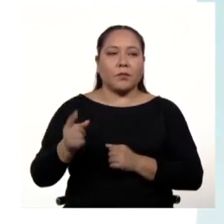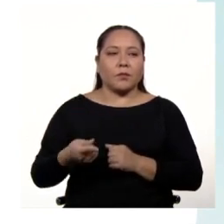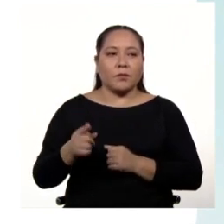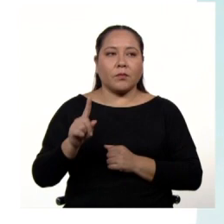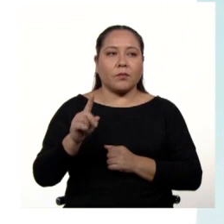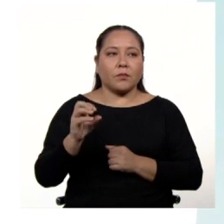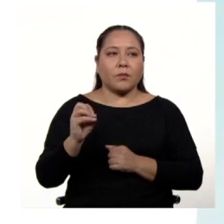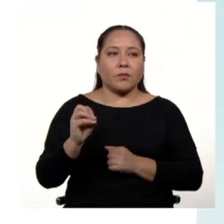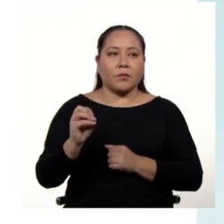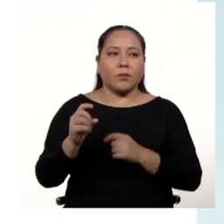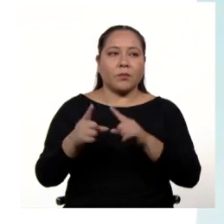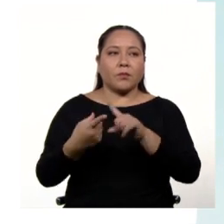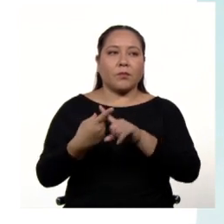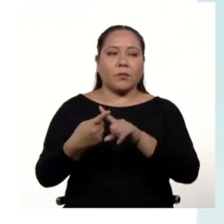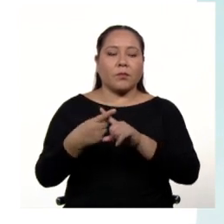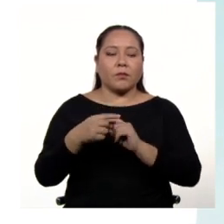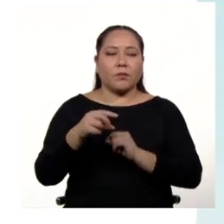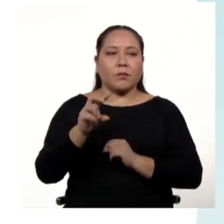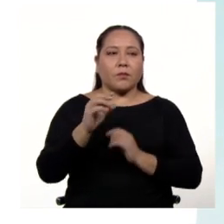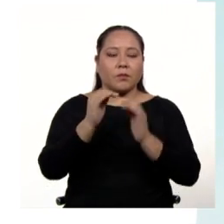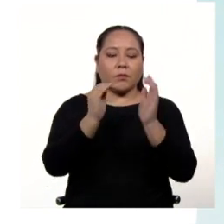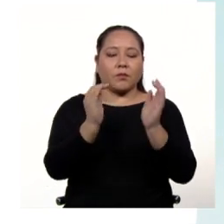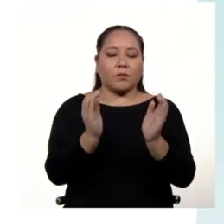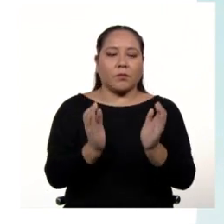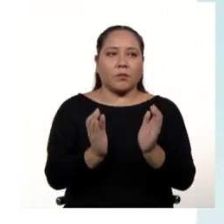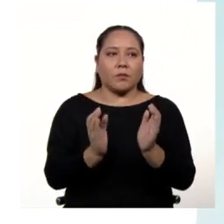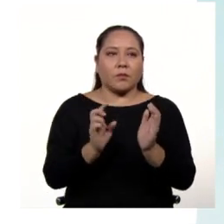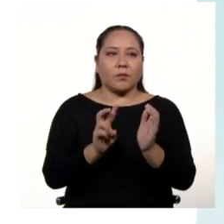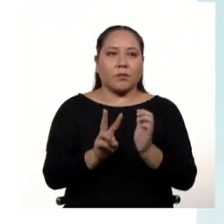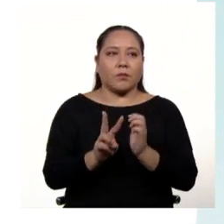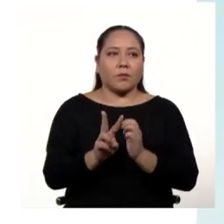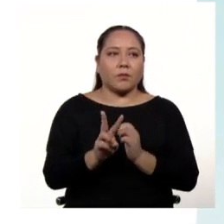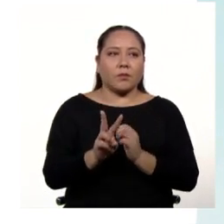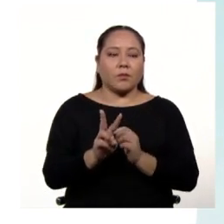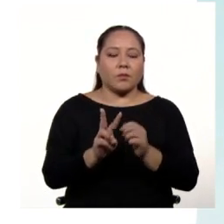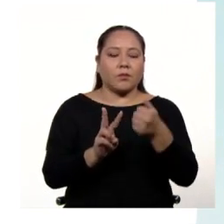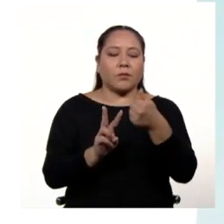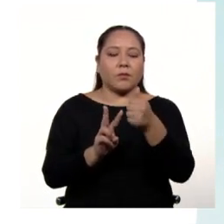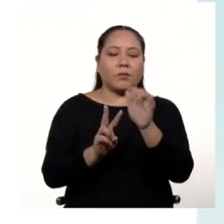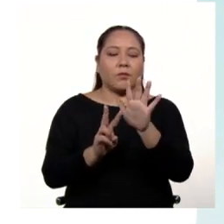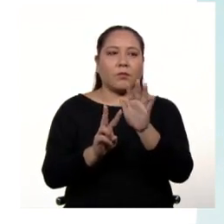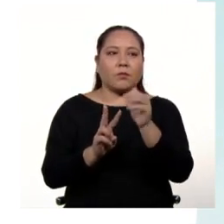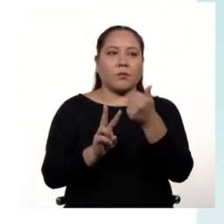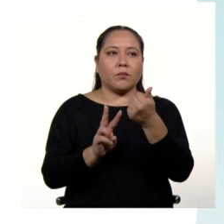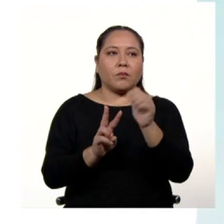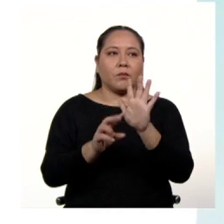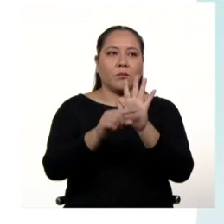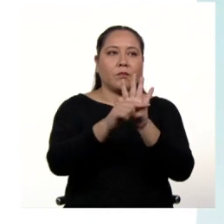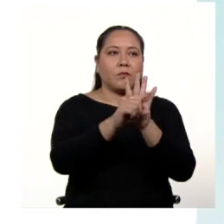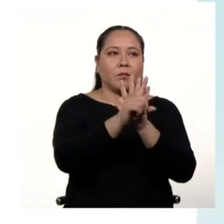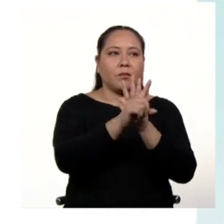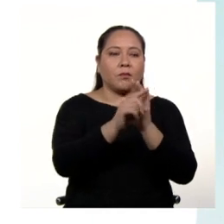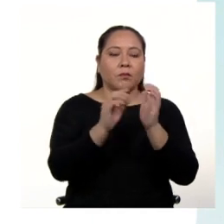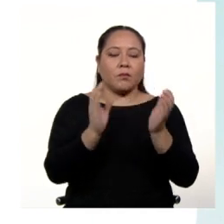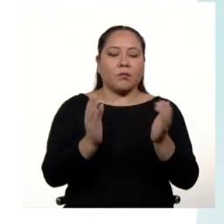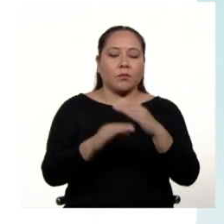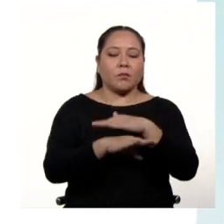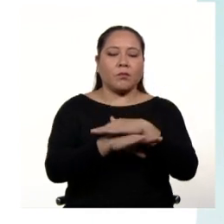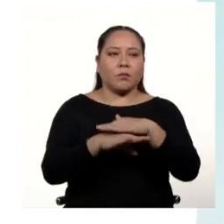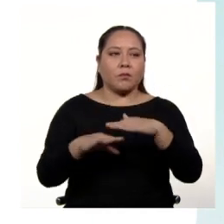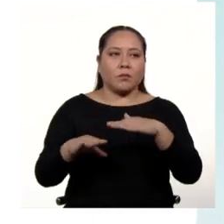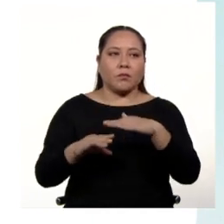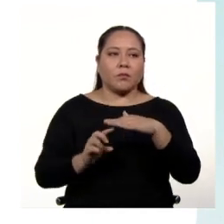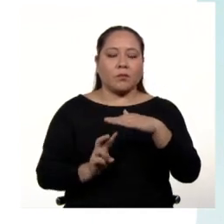0,10, que multiplica a la sustracción de la razón, que es 2, elevada a la potencia 15 menos 1, entre